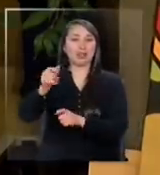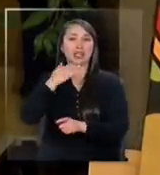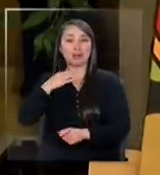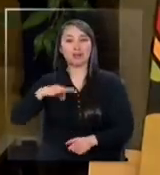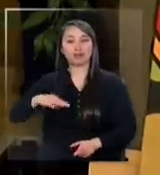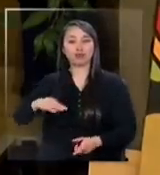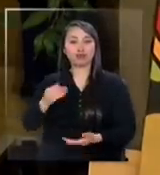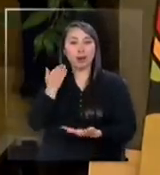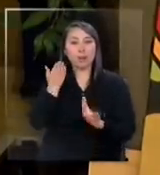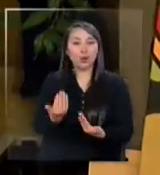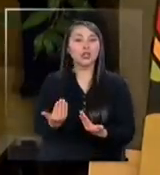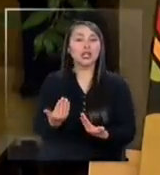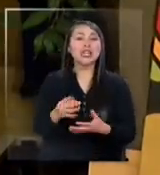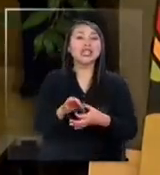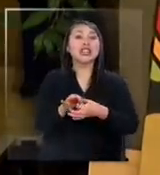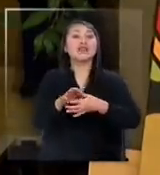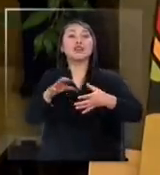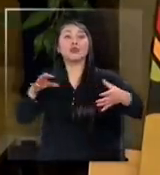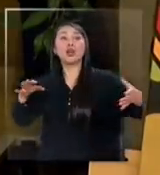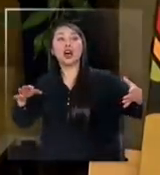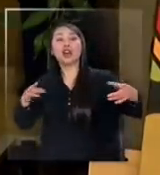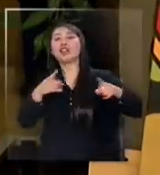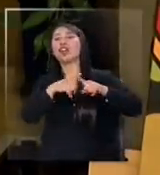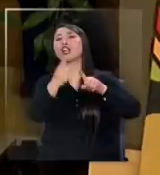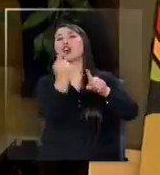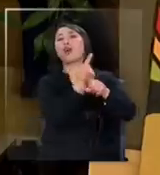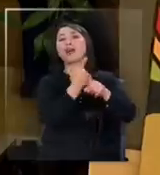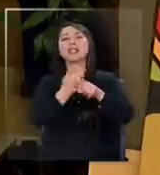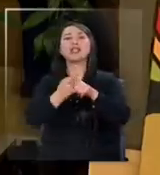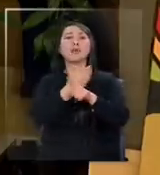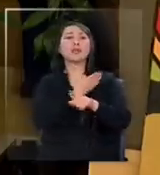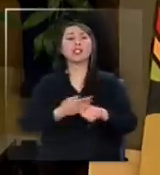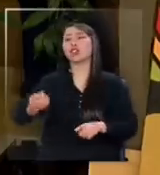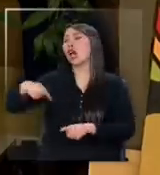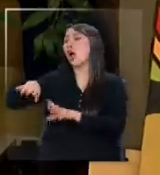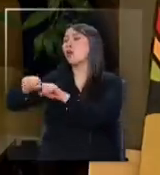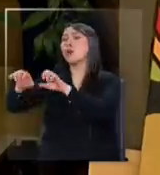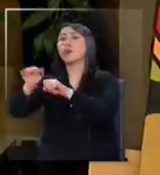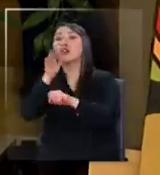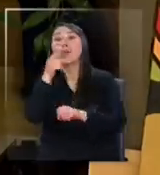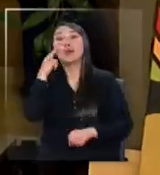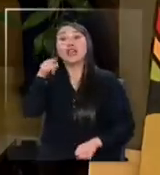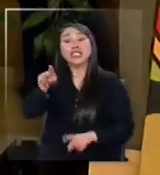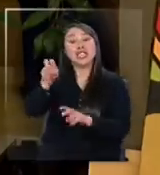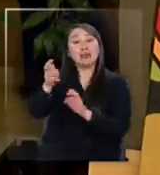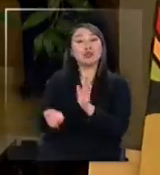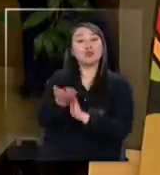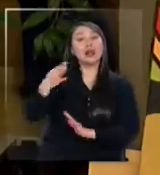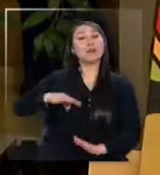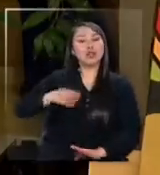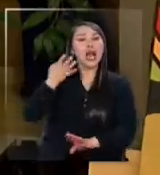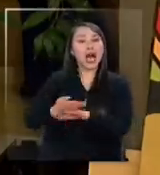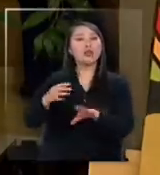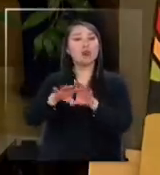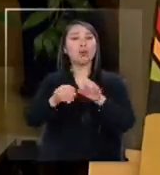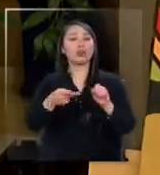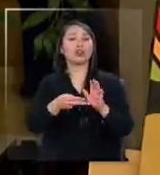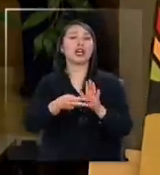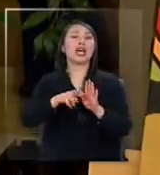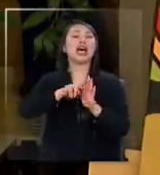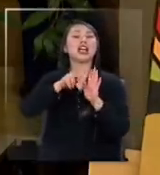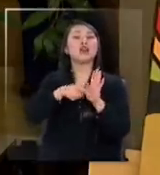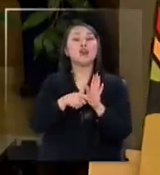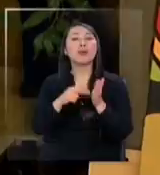previsional solidario, desvinculado del resto del debate presidencial, donde no tenemos acuerdo, pero en lo otro sí tenemos acuerdo. Que en materia de reforma tributaria,